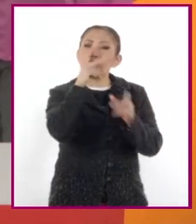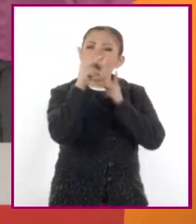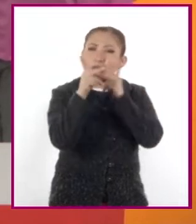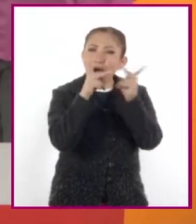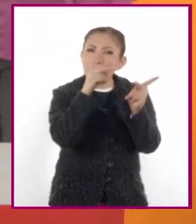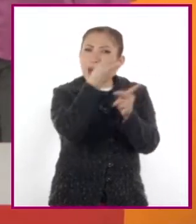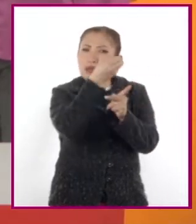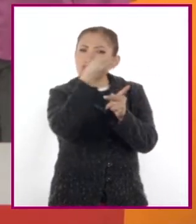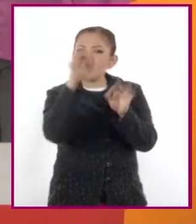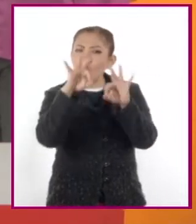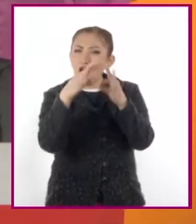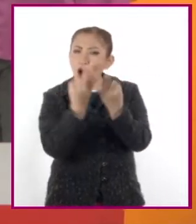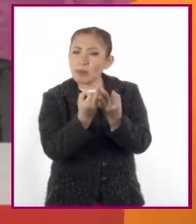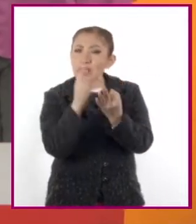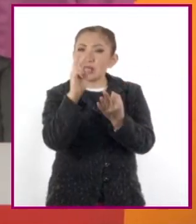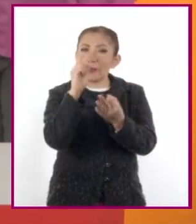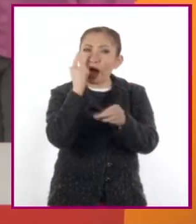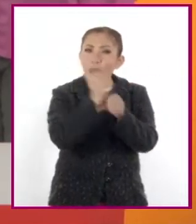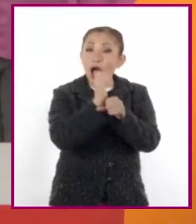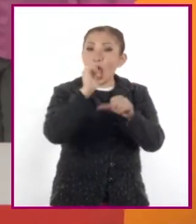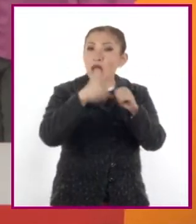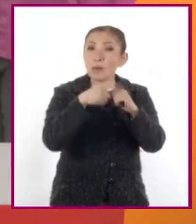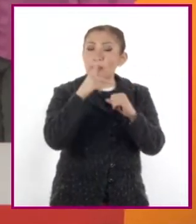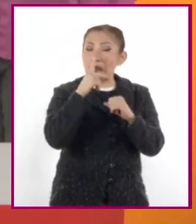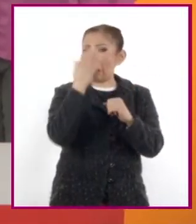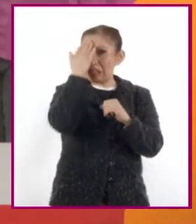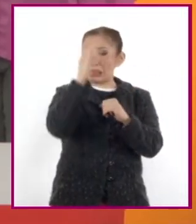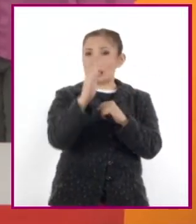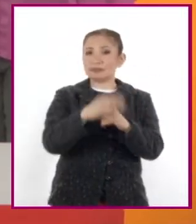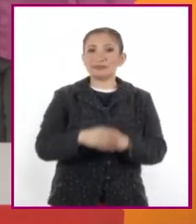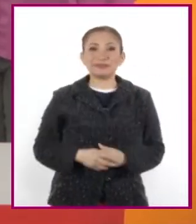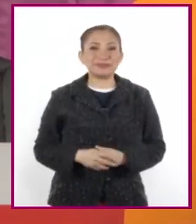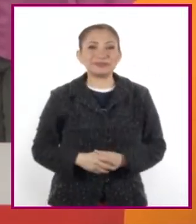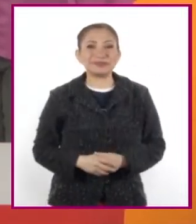y tomen nota si es que encuentran alguna palabra desconocida.